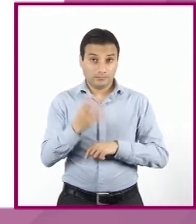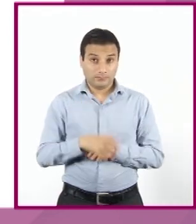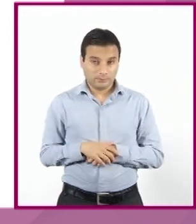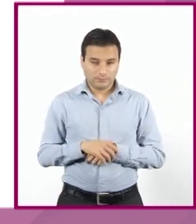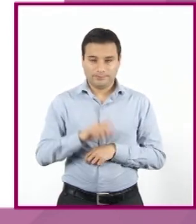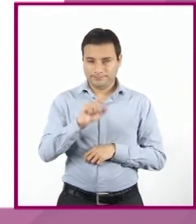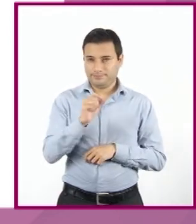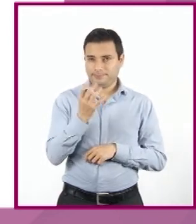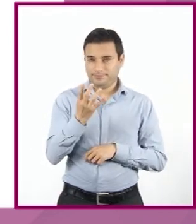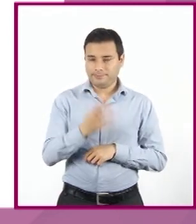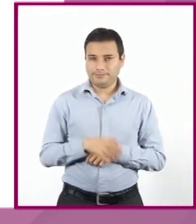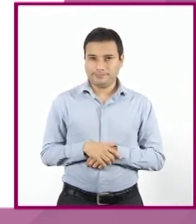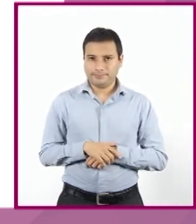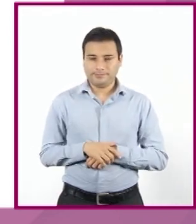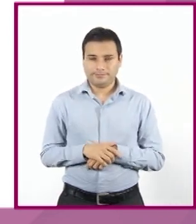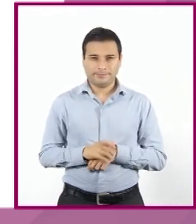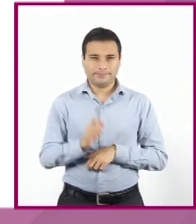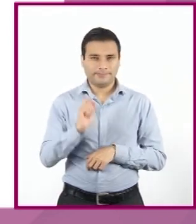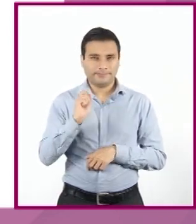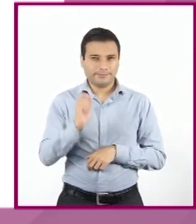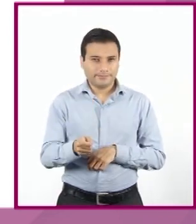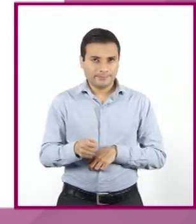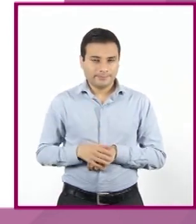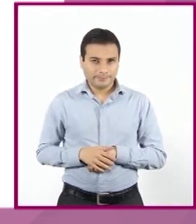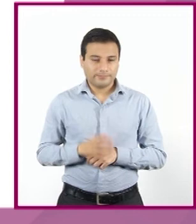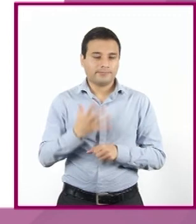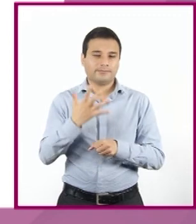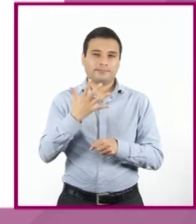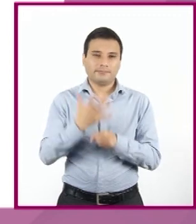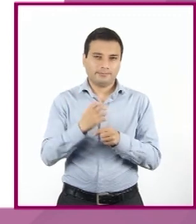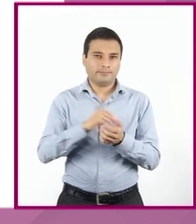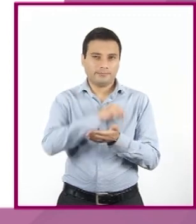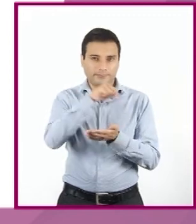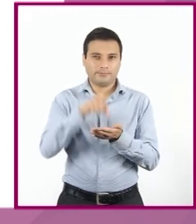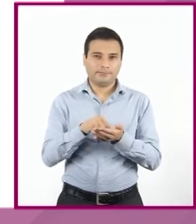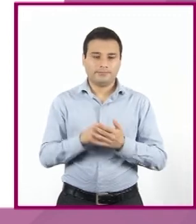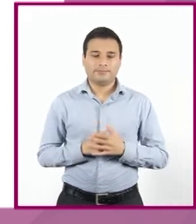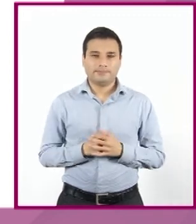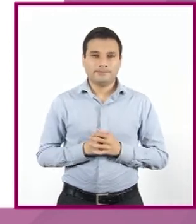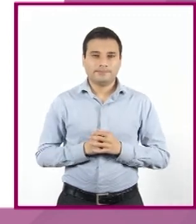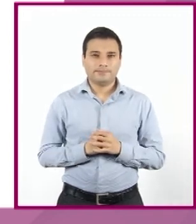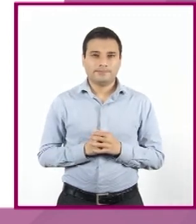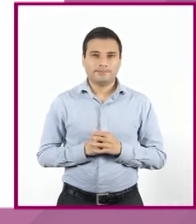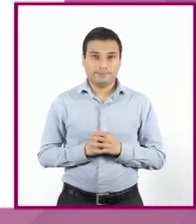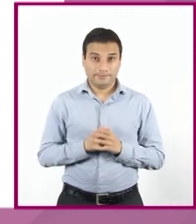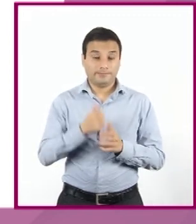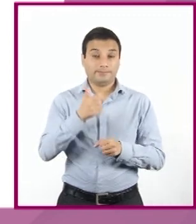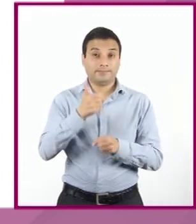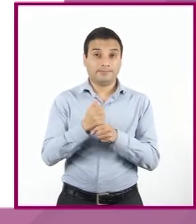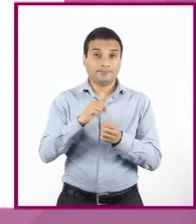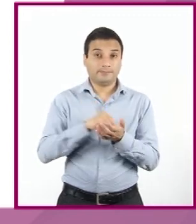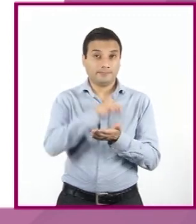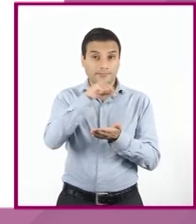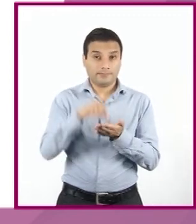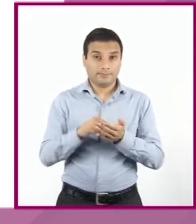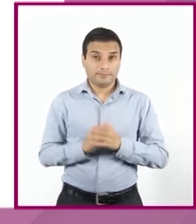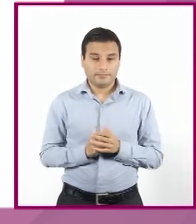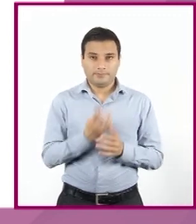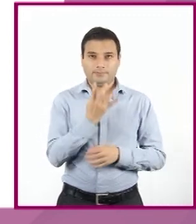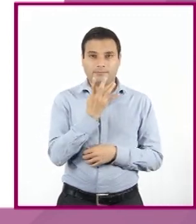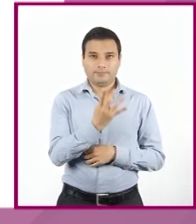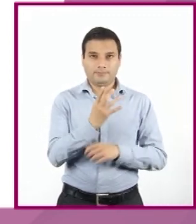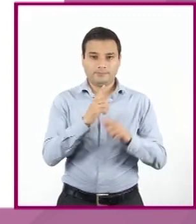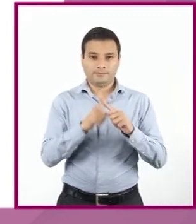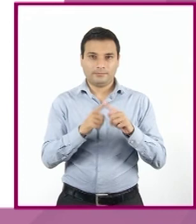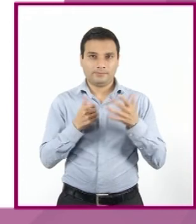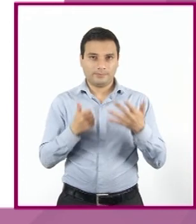a 24, que corresponde al quinto término de la sucesión. Y para el sexto término, 4 por